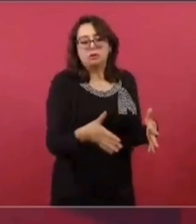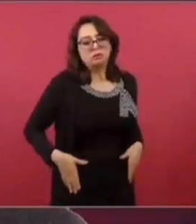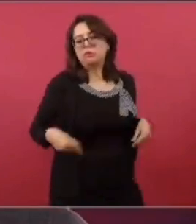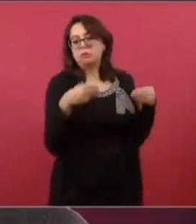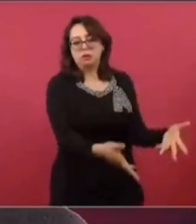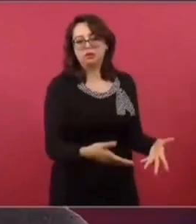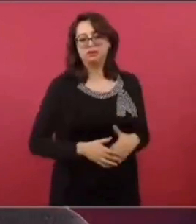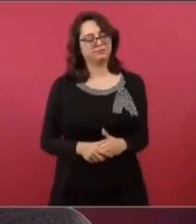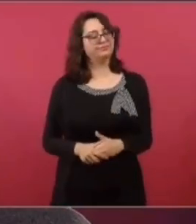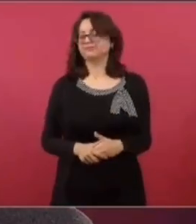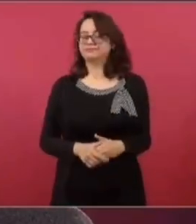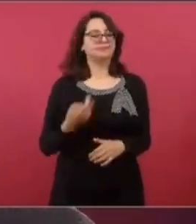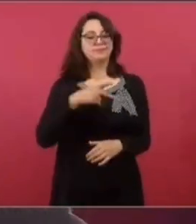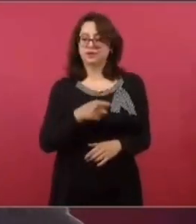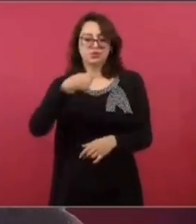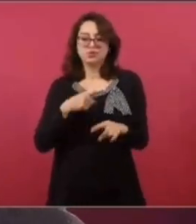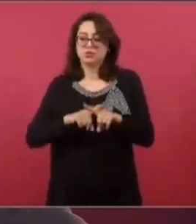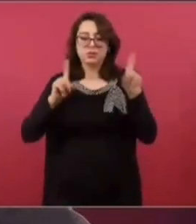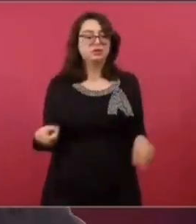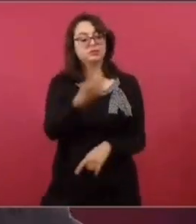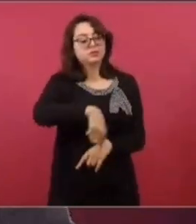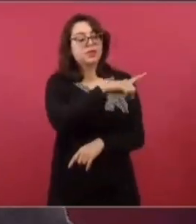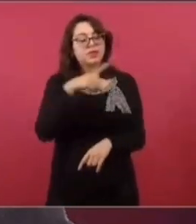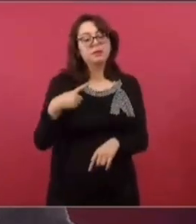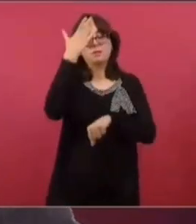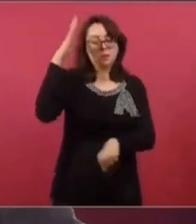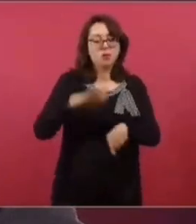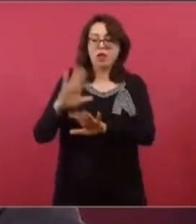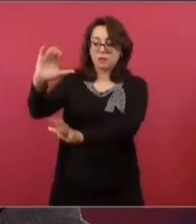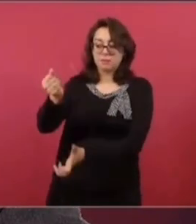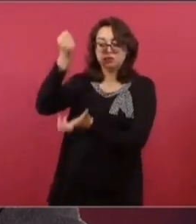que el presupuesto es dinero del pueblo. Y yo estoy aquí